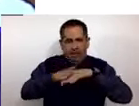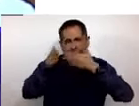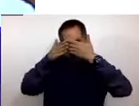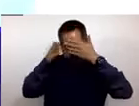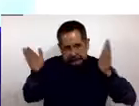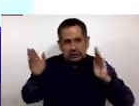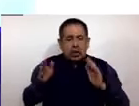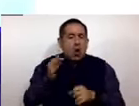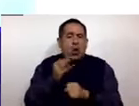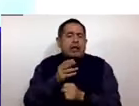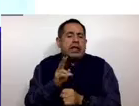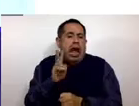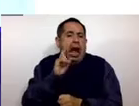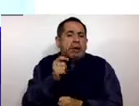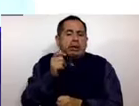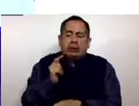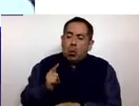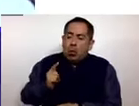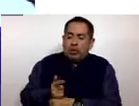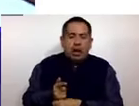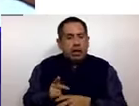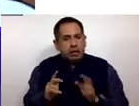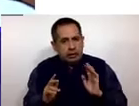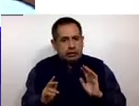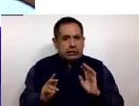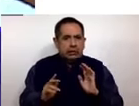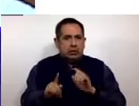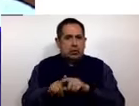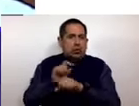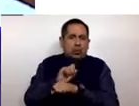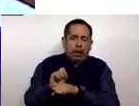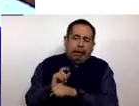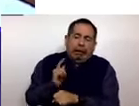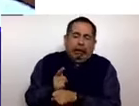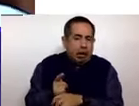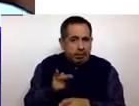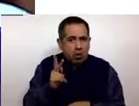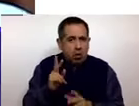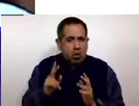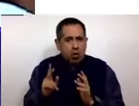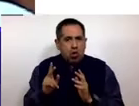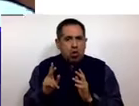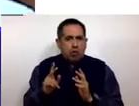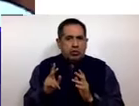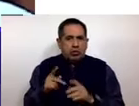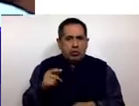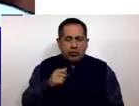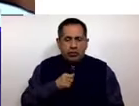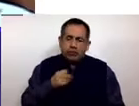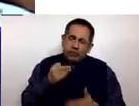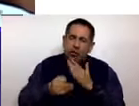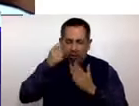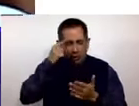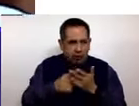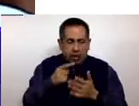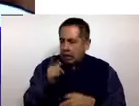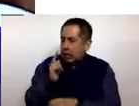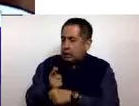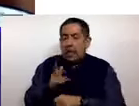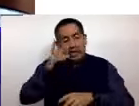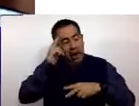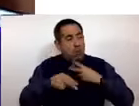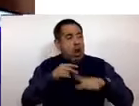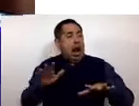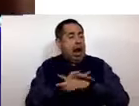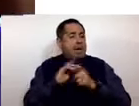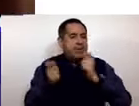como de darse cuenta, muy en lo empírico, pero tampoco confiaría mucho en que eso va a ser un cambio estructural. Y